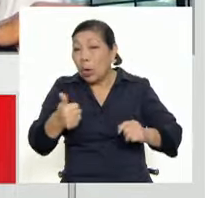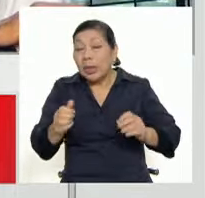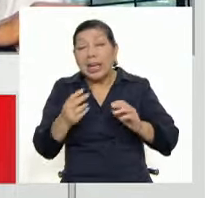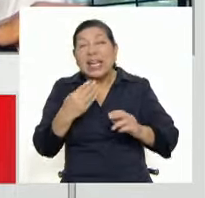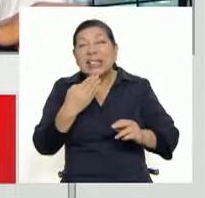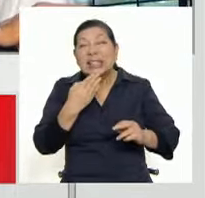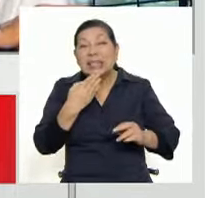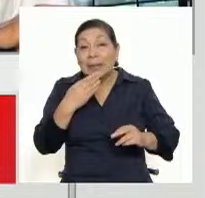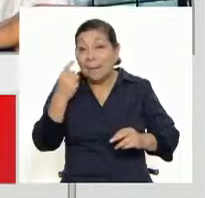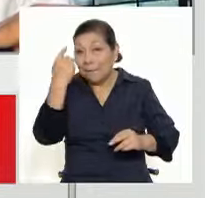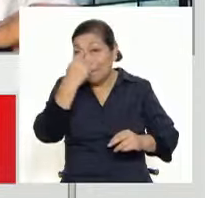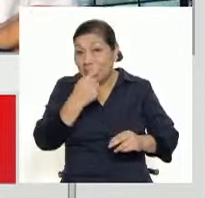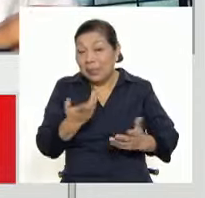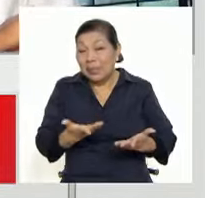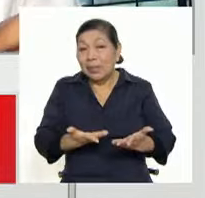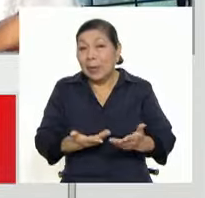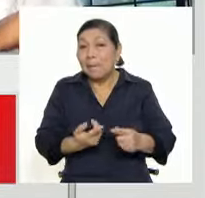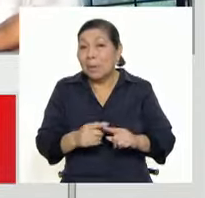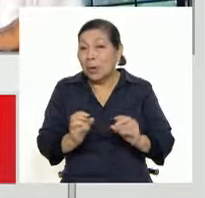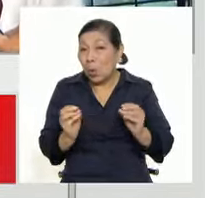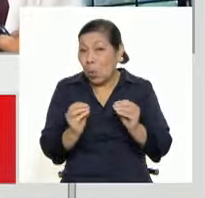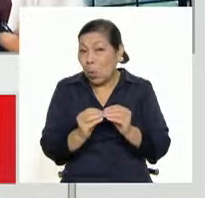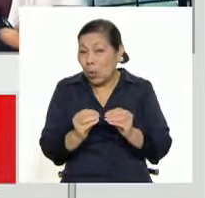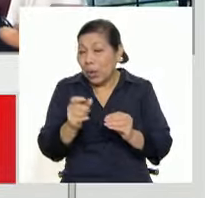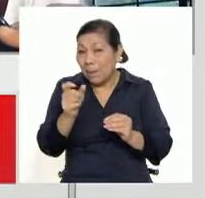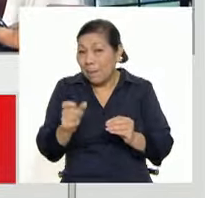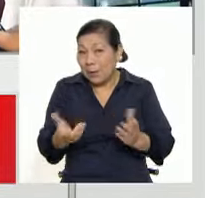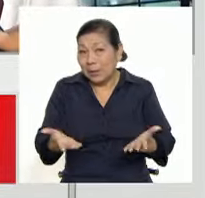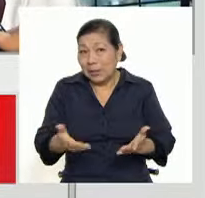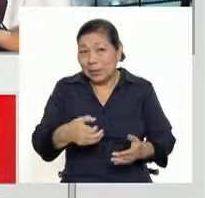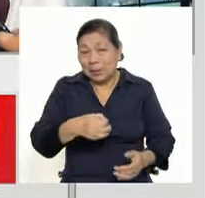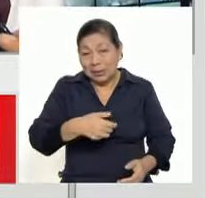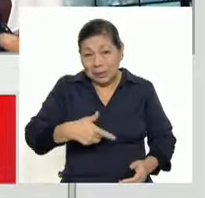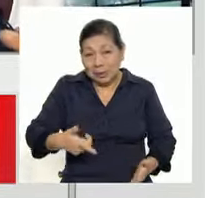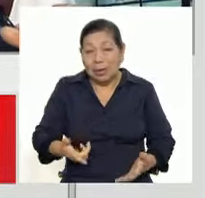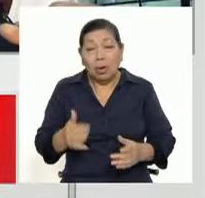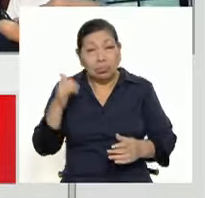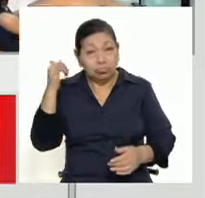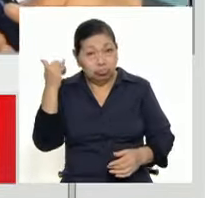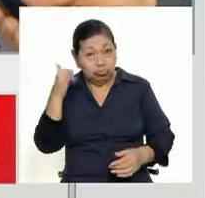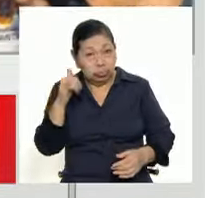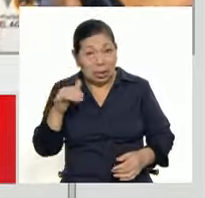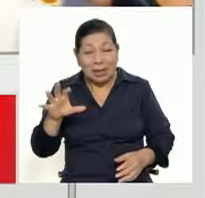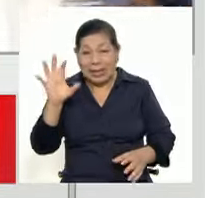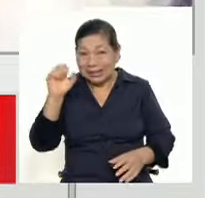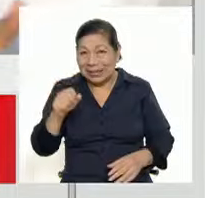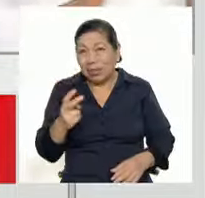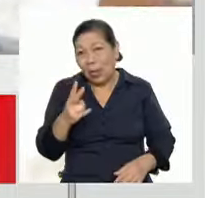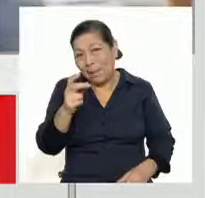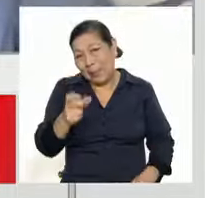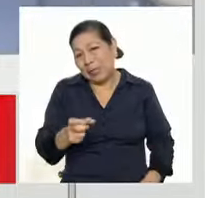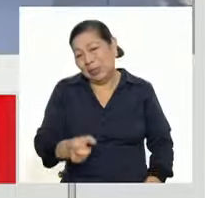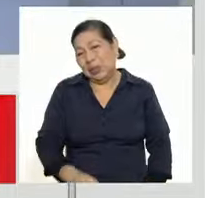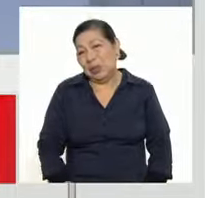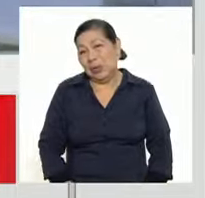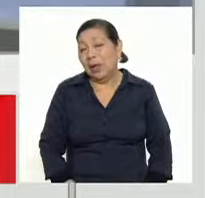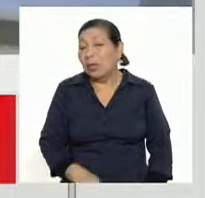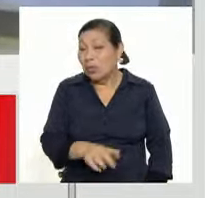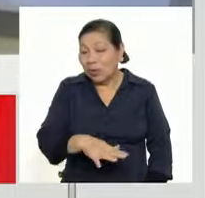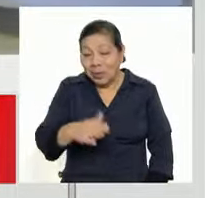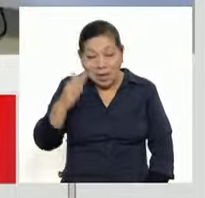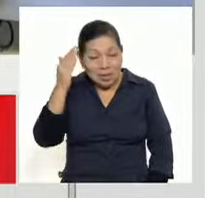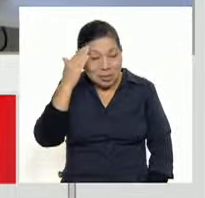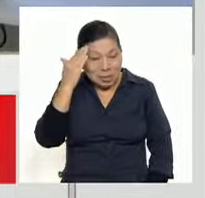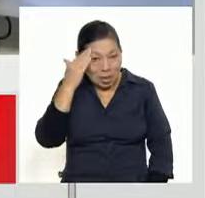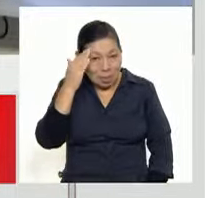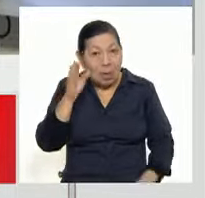ha identificado, ha hecho un trabajo de inteligencia conjuntamente con personal de acá de Serenazgo con las videocámaras y lo han capturado a estas dos personas. Que sepan que